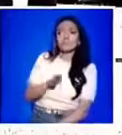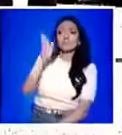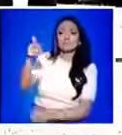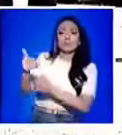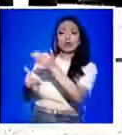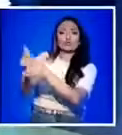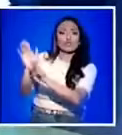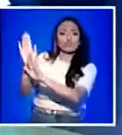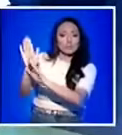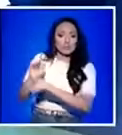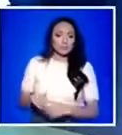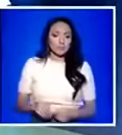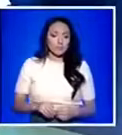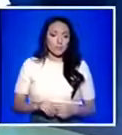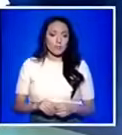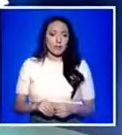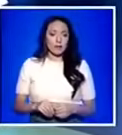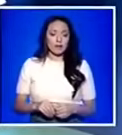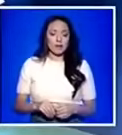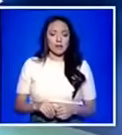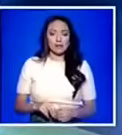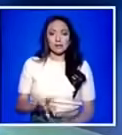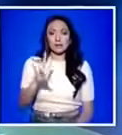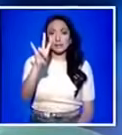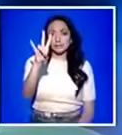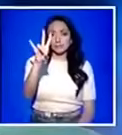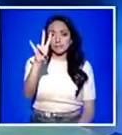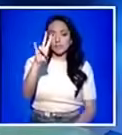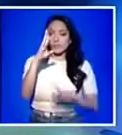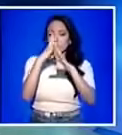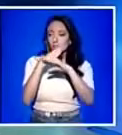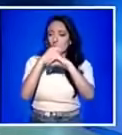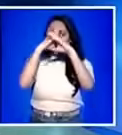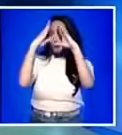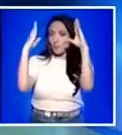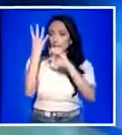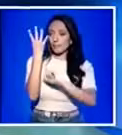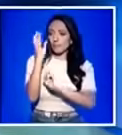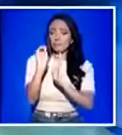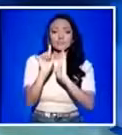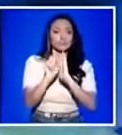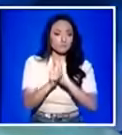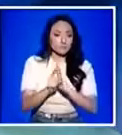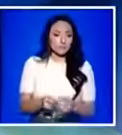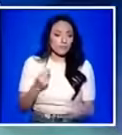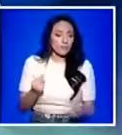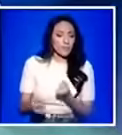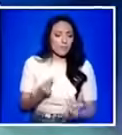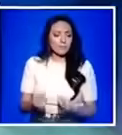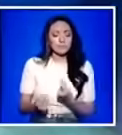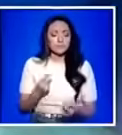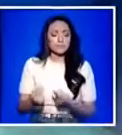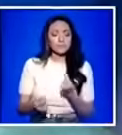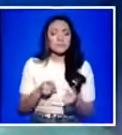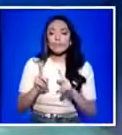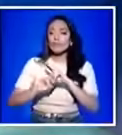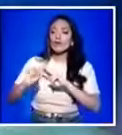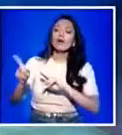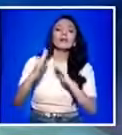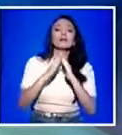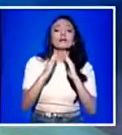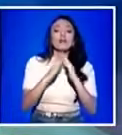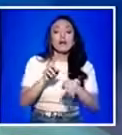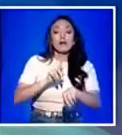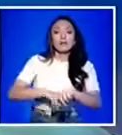procesado. Son las 7 de la mañana con 40 minutos. Vecino, rápido, salga de casa, cuidado, se vaya